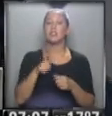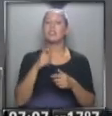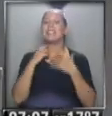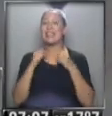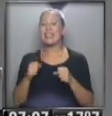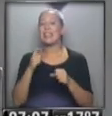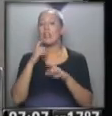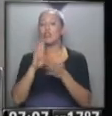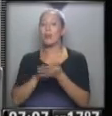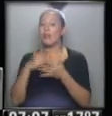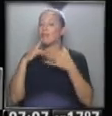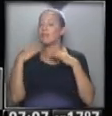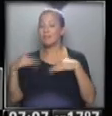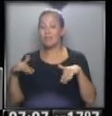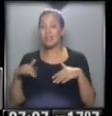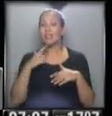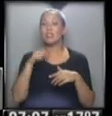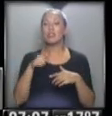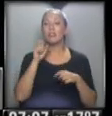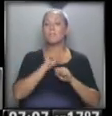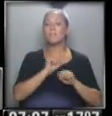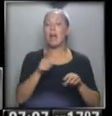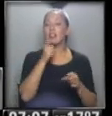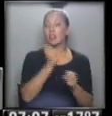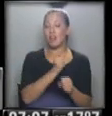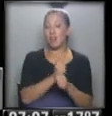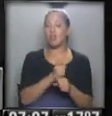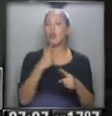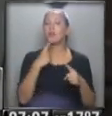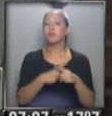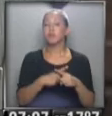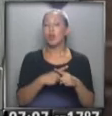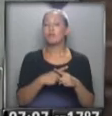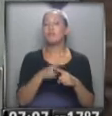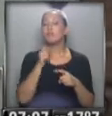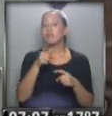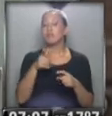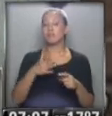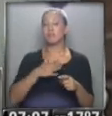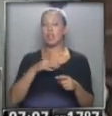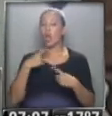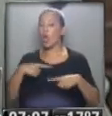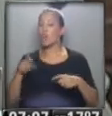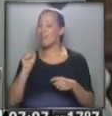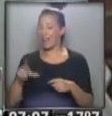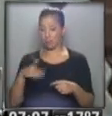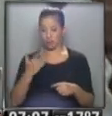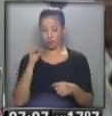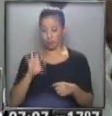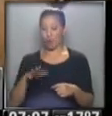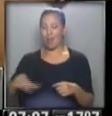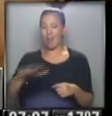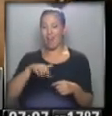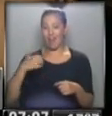la está investigando por realizar negociaciones incompatibles con sus cargos y por el delito de peculado, esto es, por apropiarse de bienes del Estado que